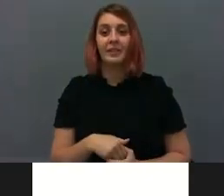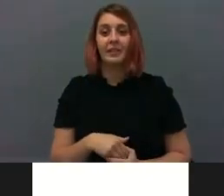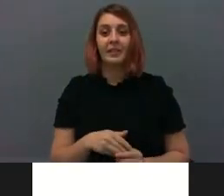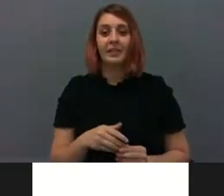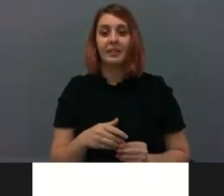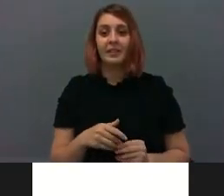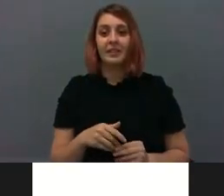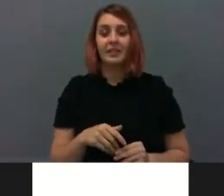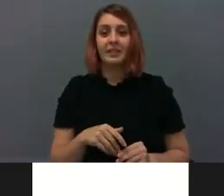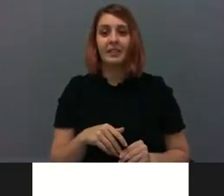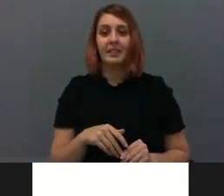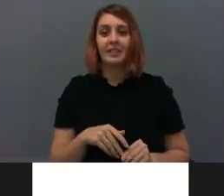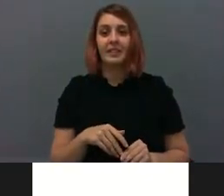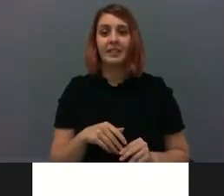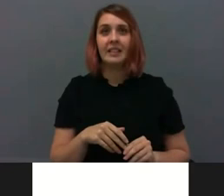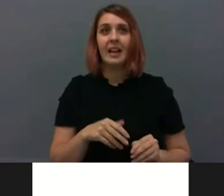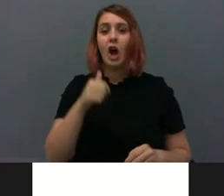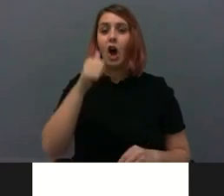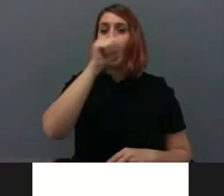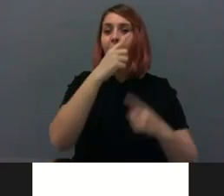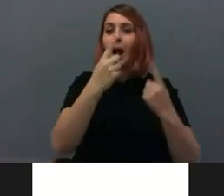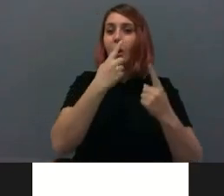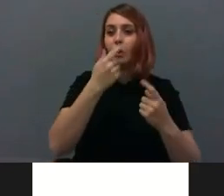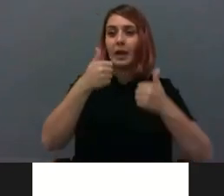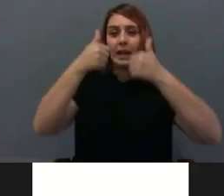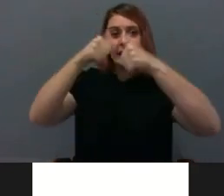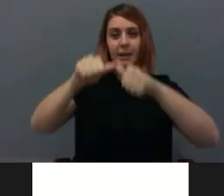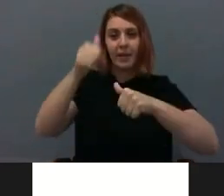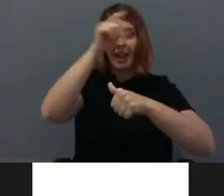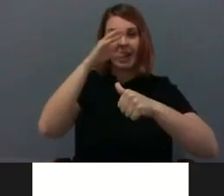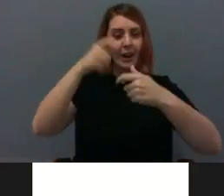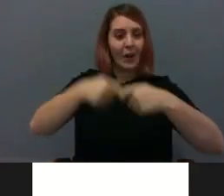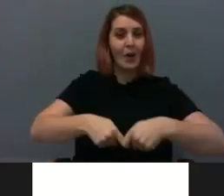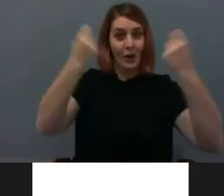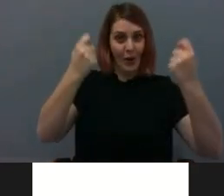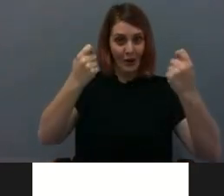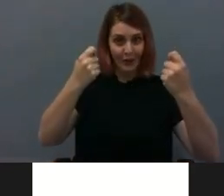esa ruptura, esos estereotipos, esa ruptura en los estereotipos de género. Y